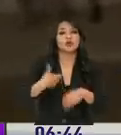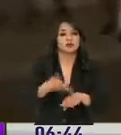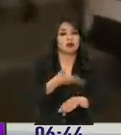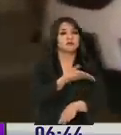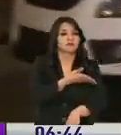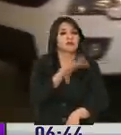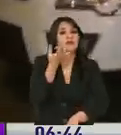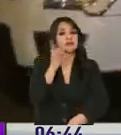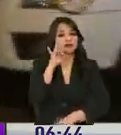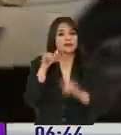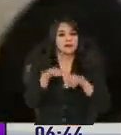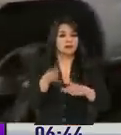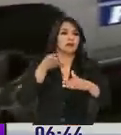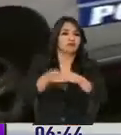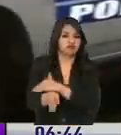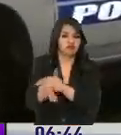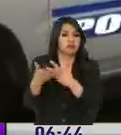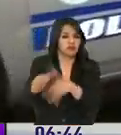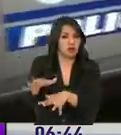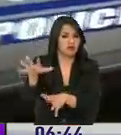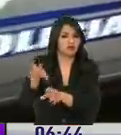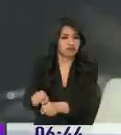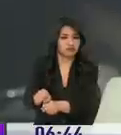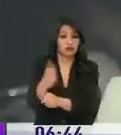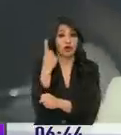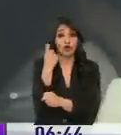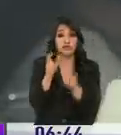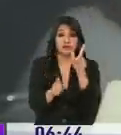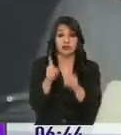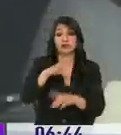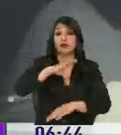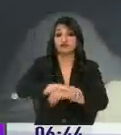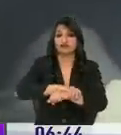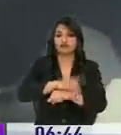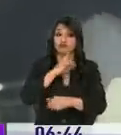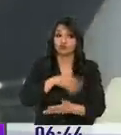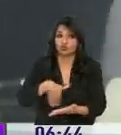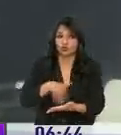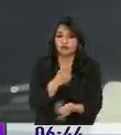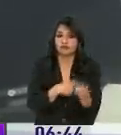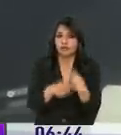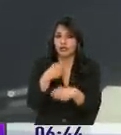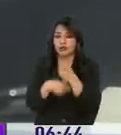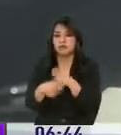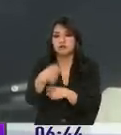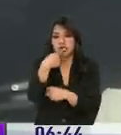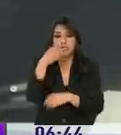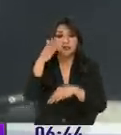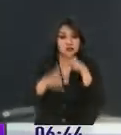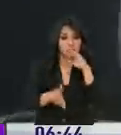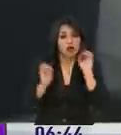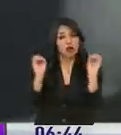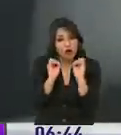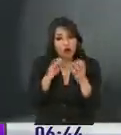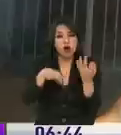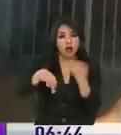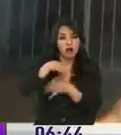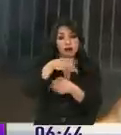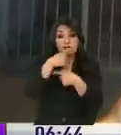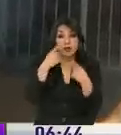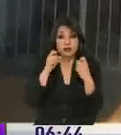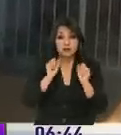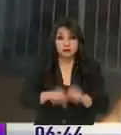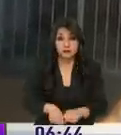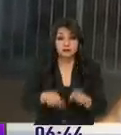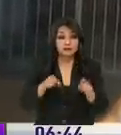pasado 18 de septiembre. 11 personas fueron aprehendidas sospechosas de distribuir medicamentos caducados y adulterados. Esta es